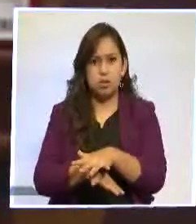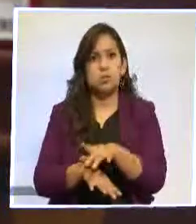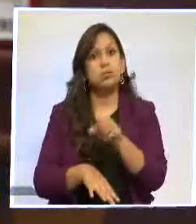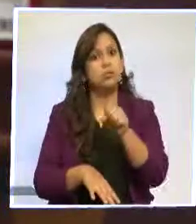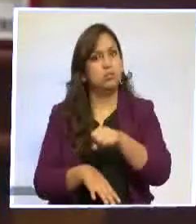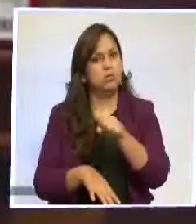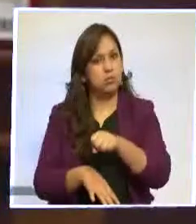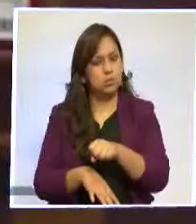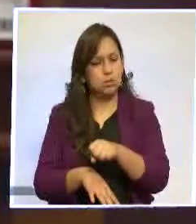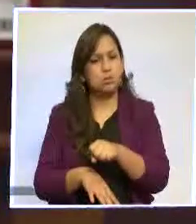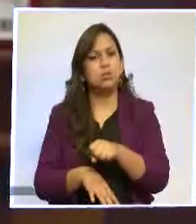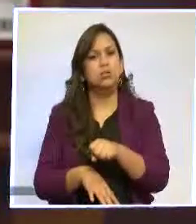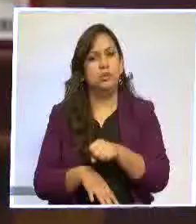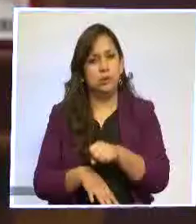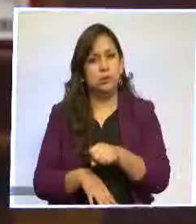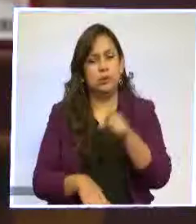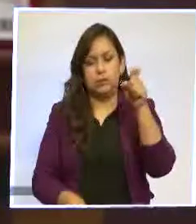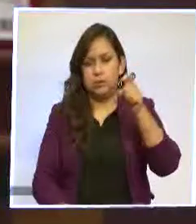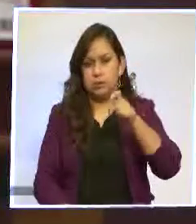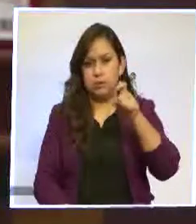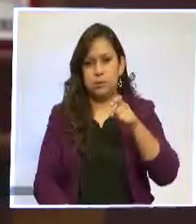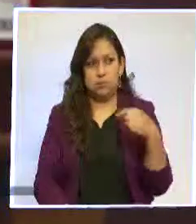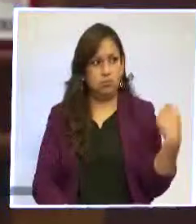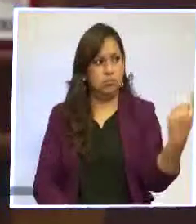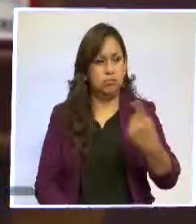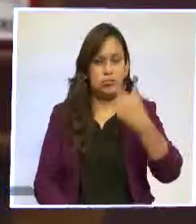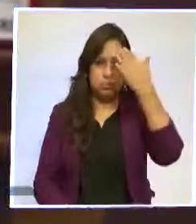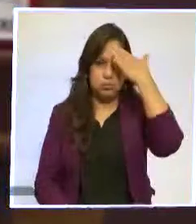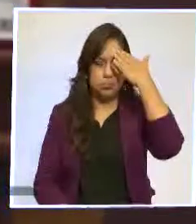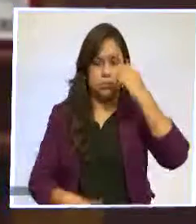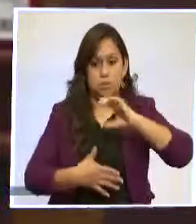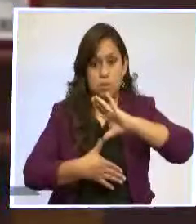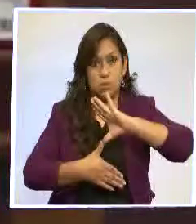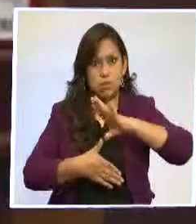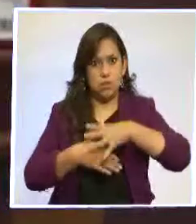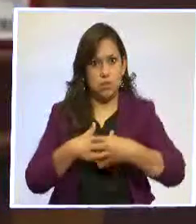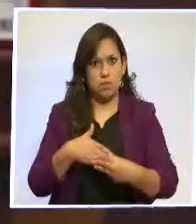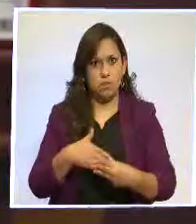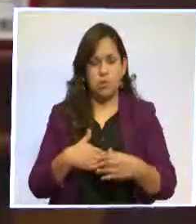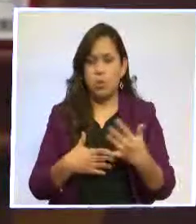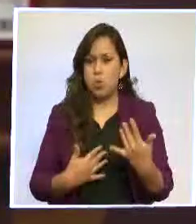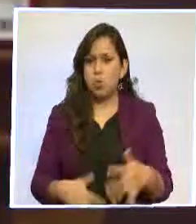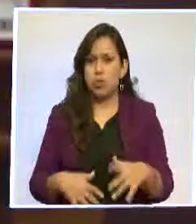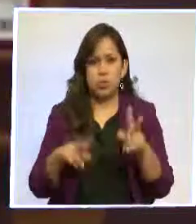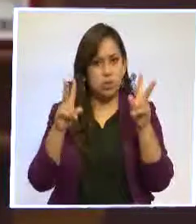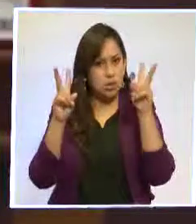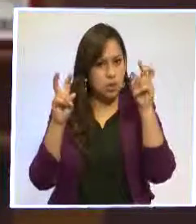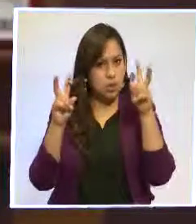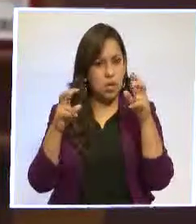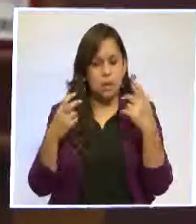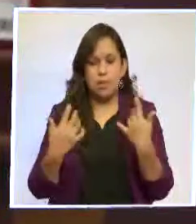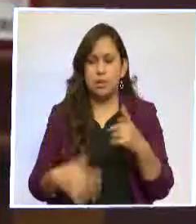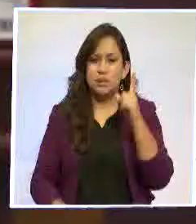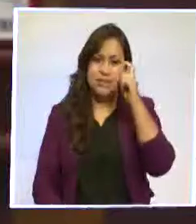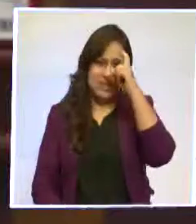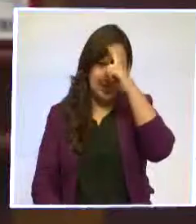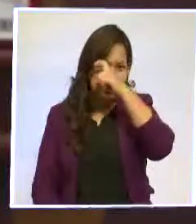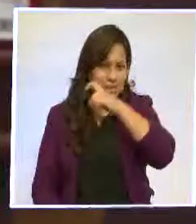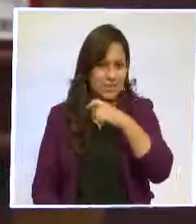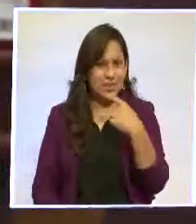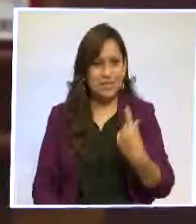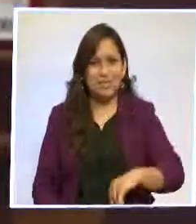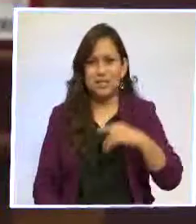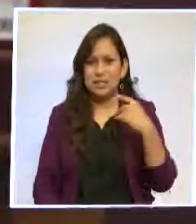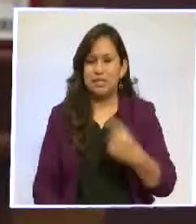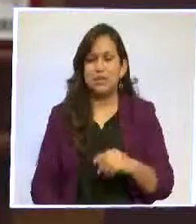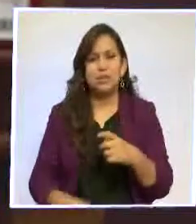de ralentización. Para todos es sabido que América Latina y el Caribe atraviesa por una coyuntura externa sumamente complicada. Tenemos una caída de precios